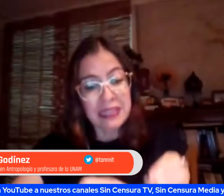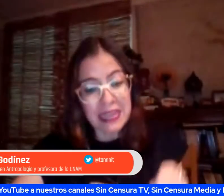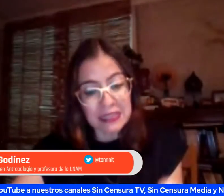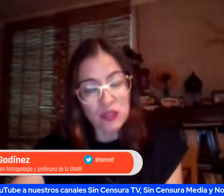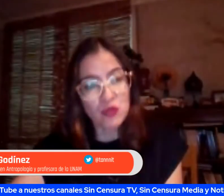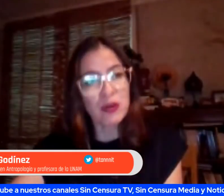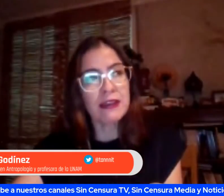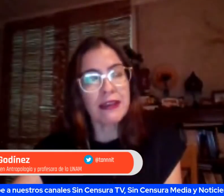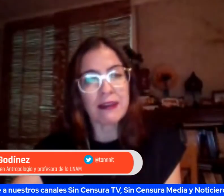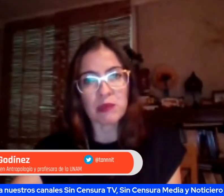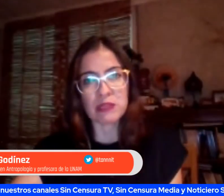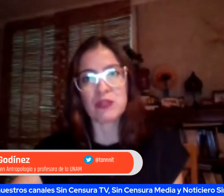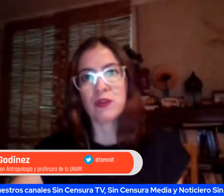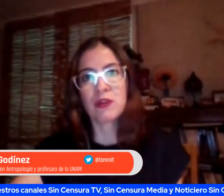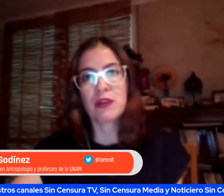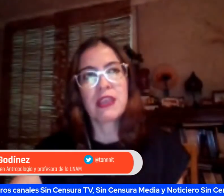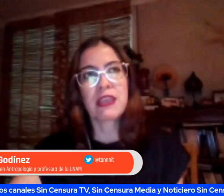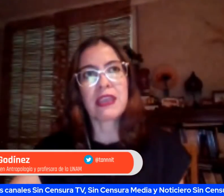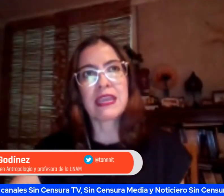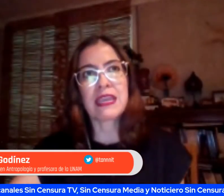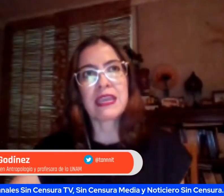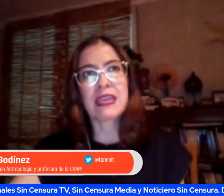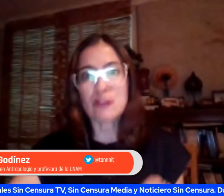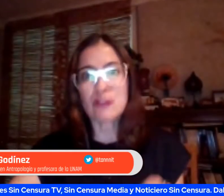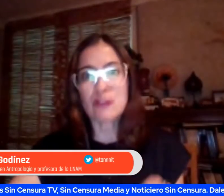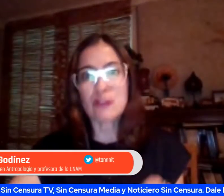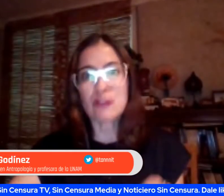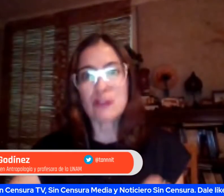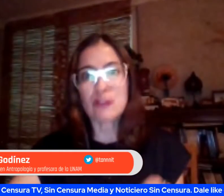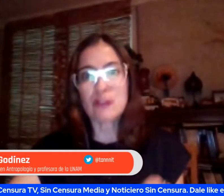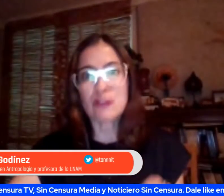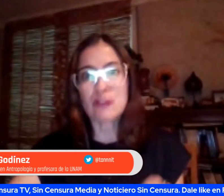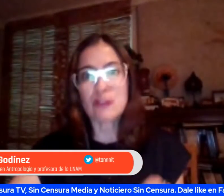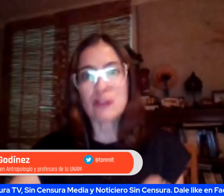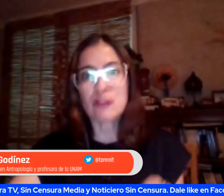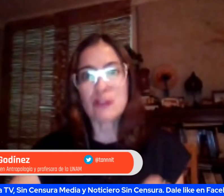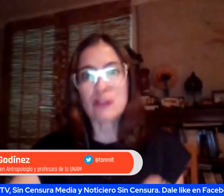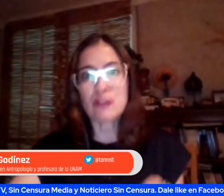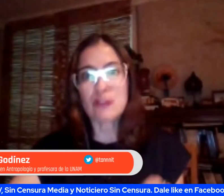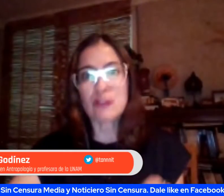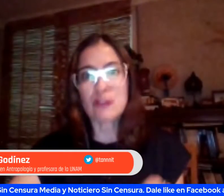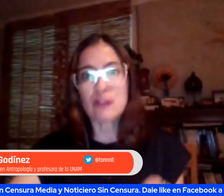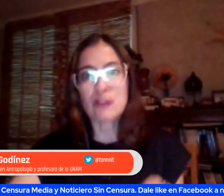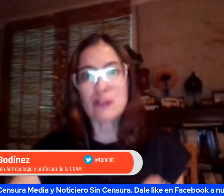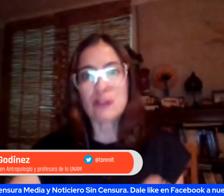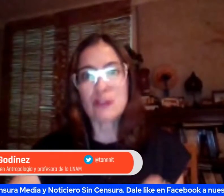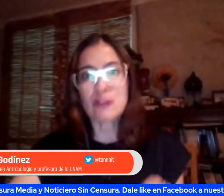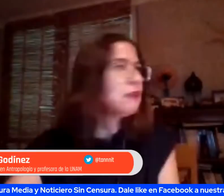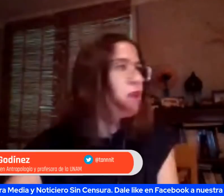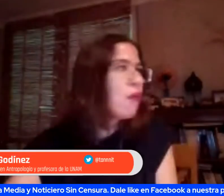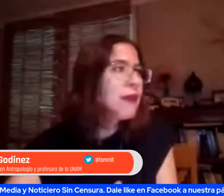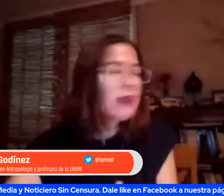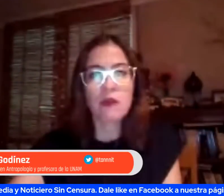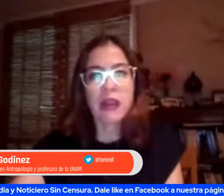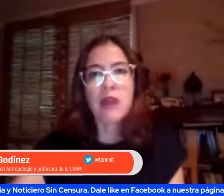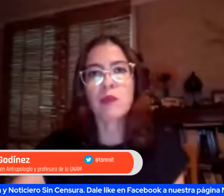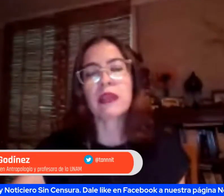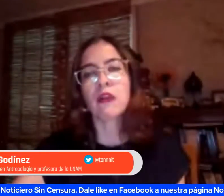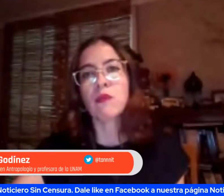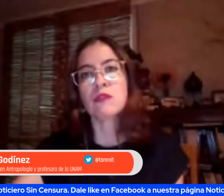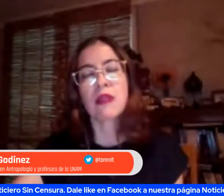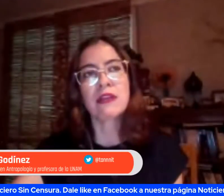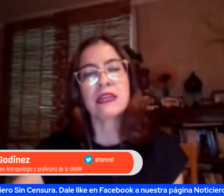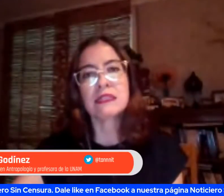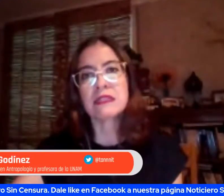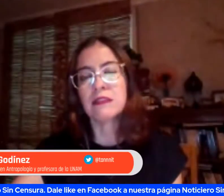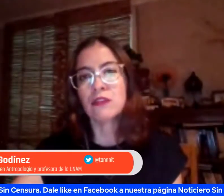precisamente ni la censura ni la represión es lo que han logrado que López Obrador caiga, y no lo van a lograr,